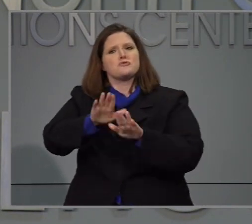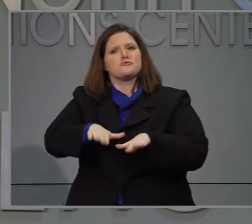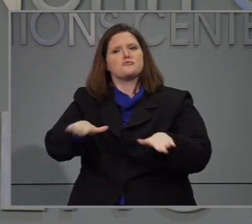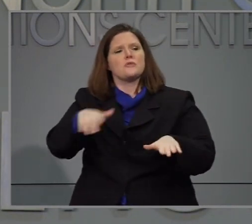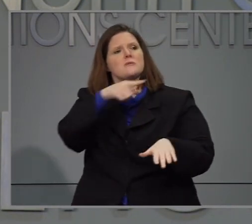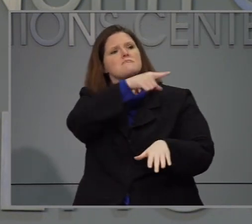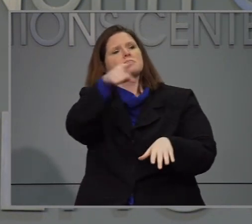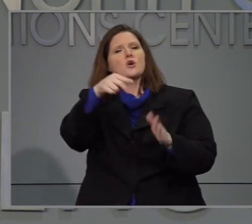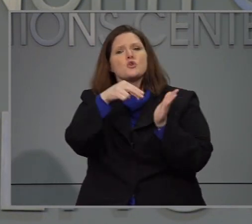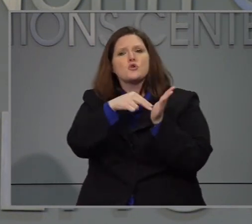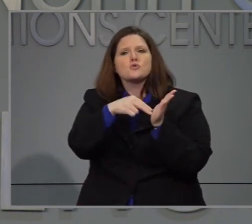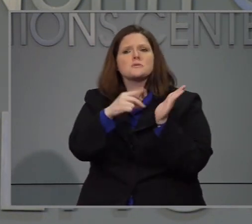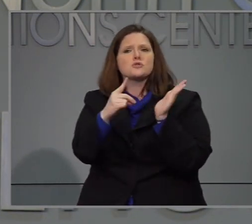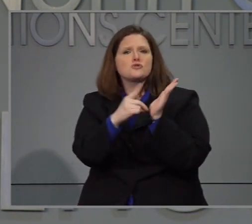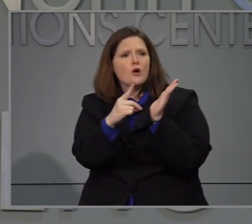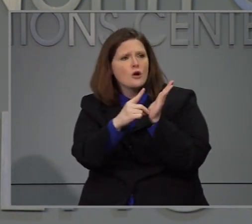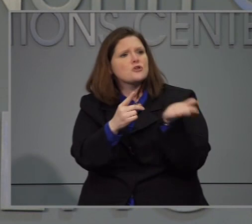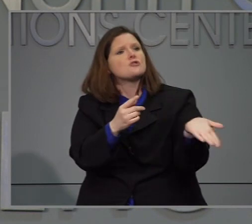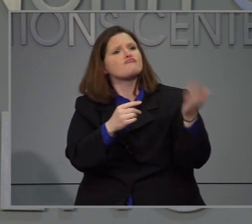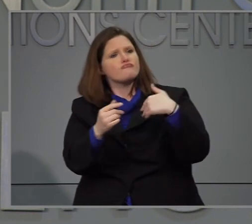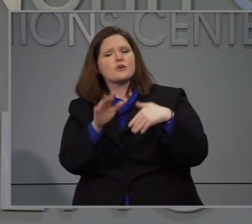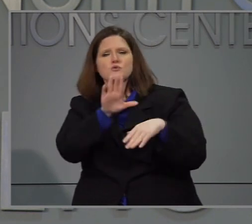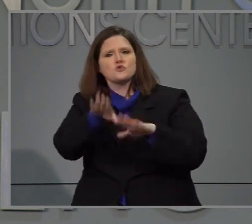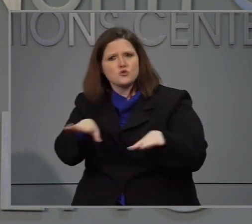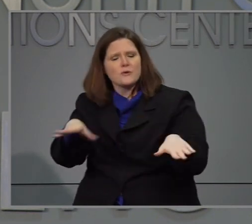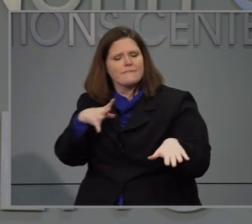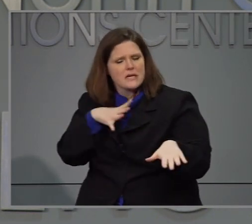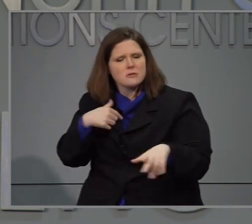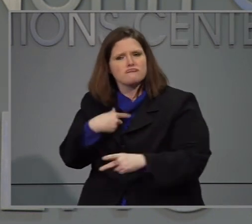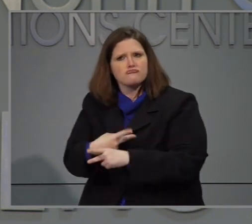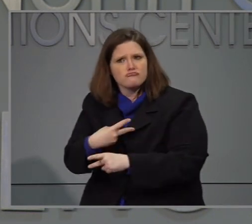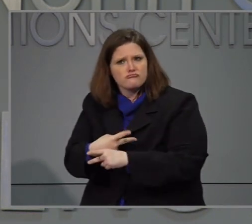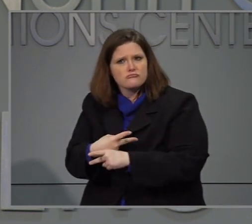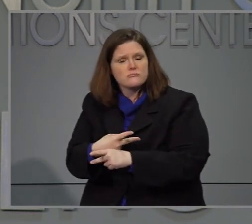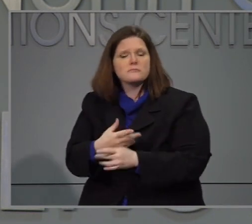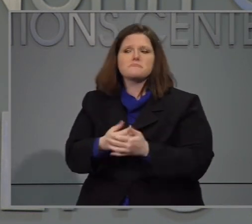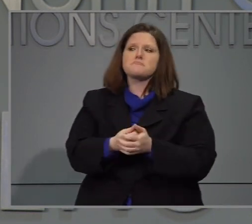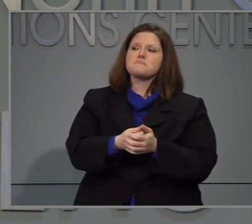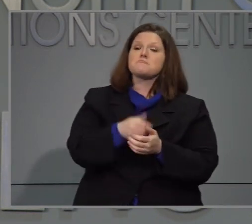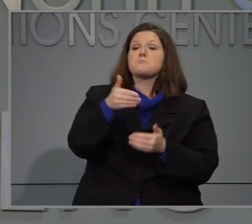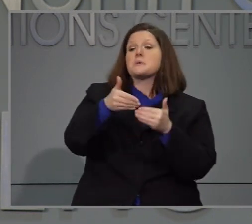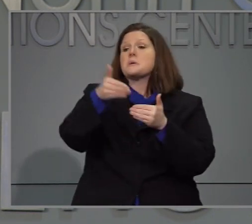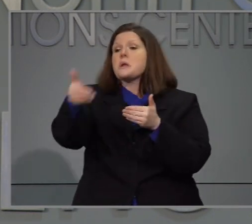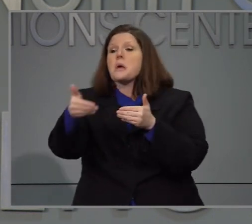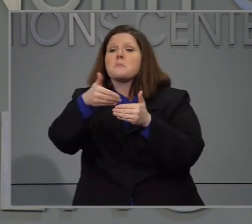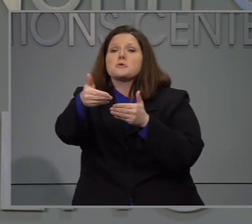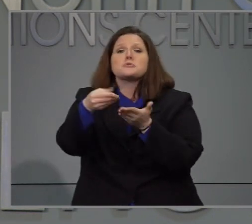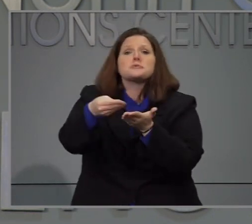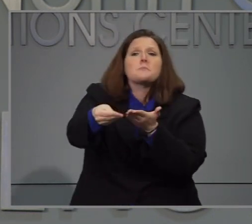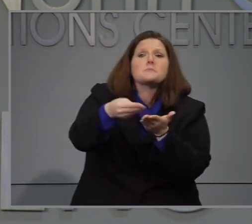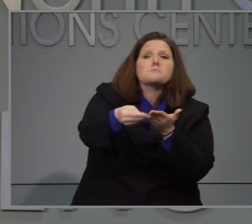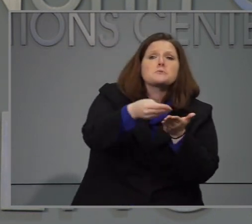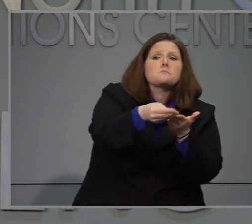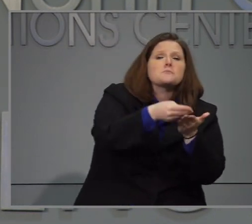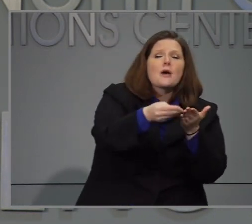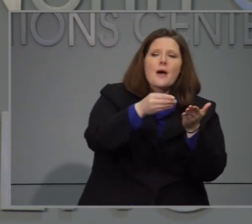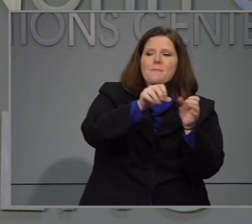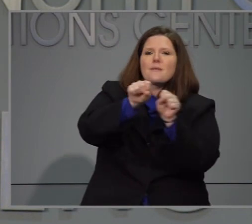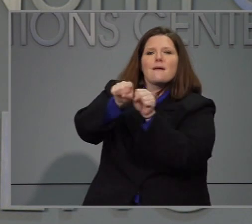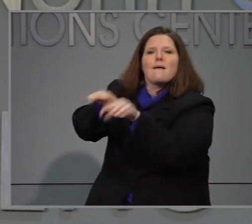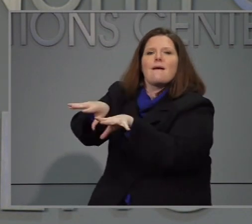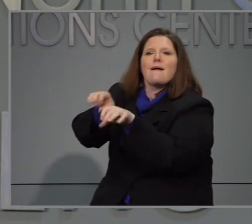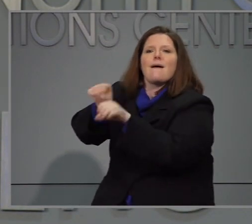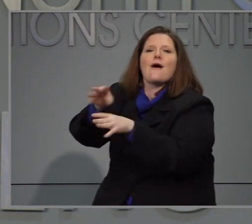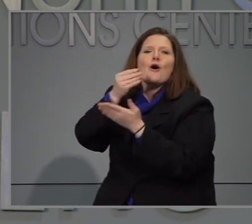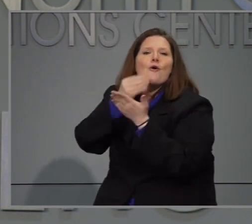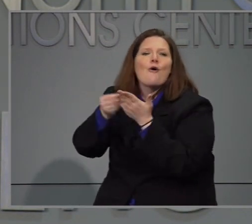ofreciendo guardería para los que están para los niños de los que trabajan en salud, y también aquellos que